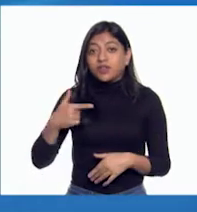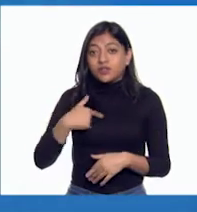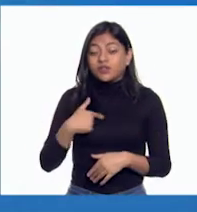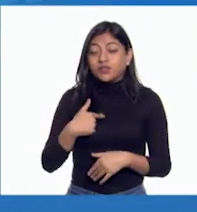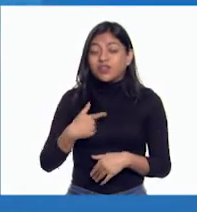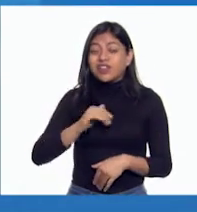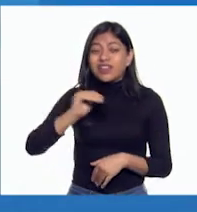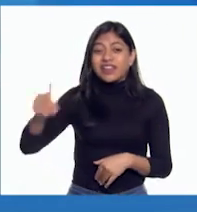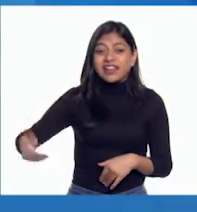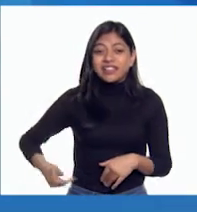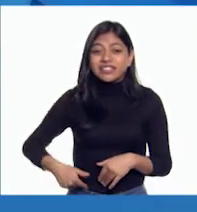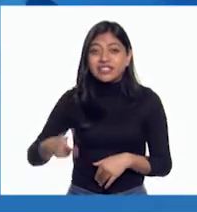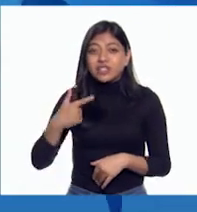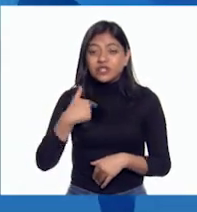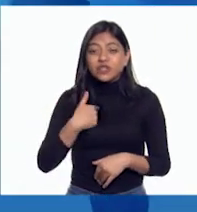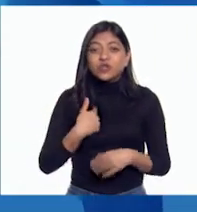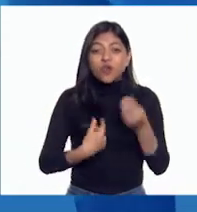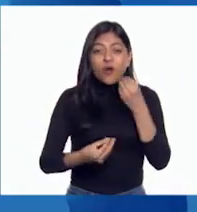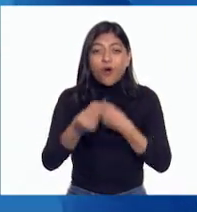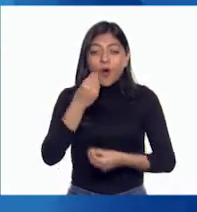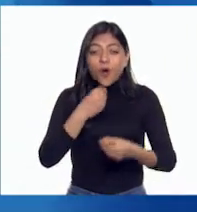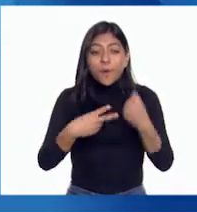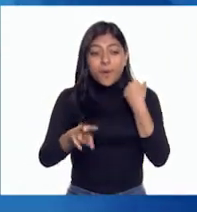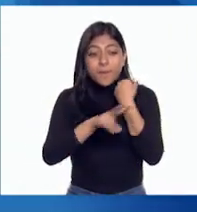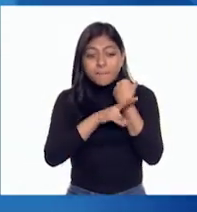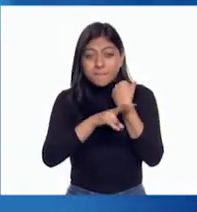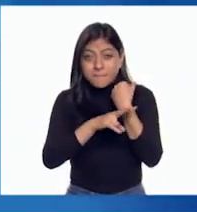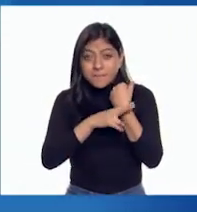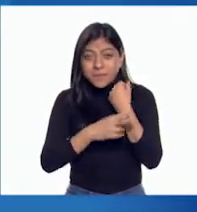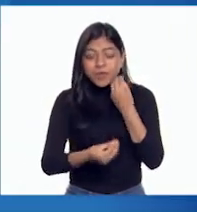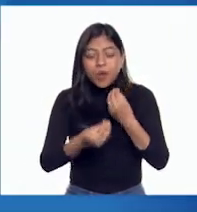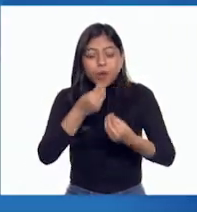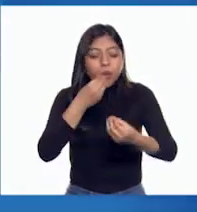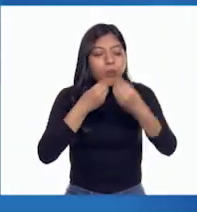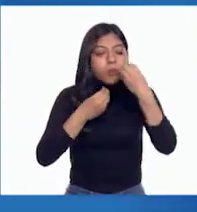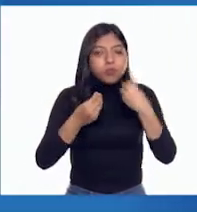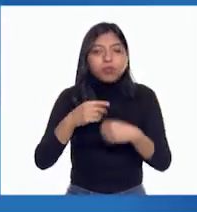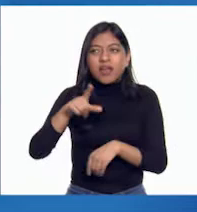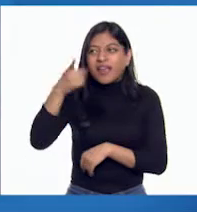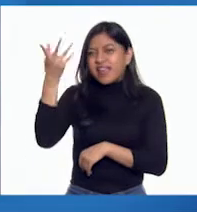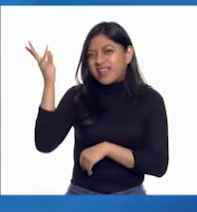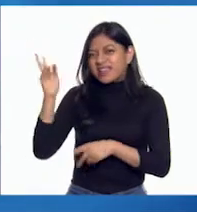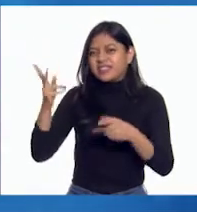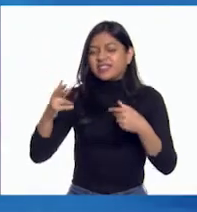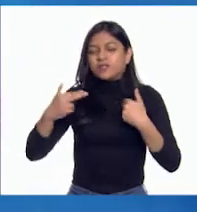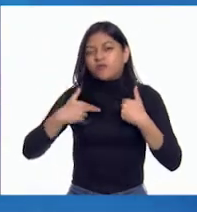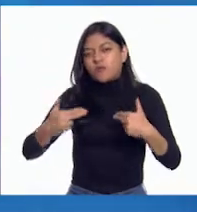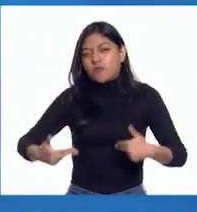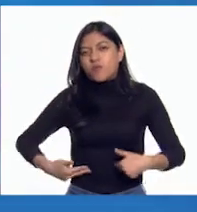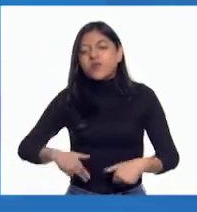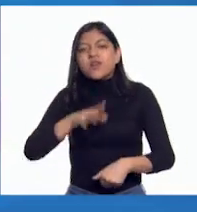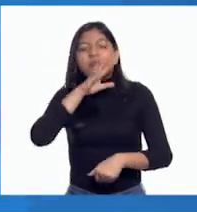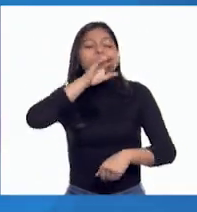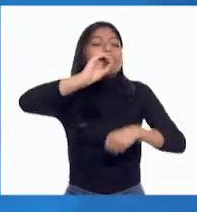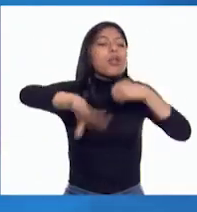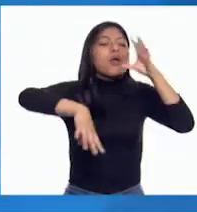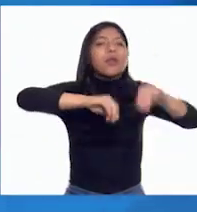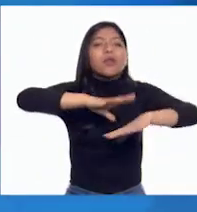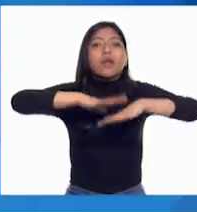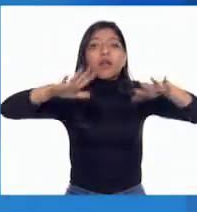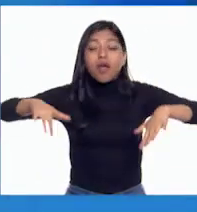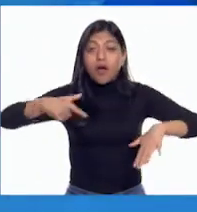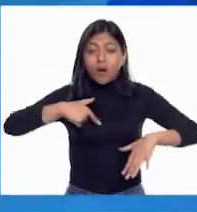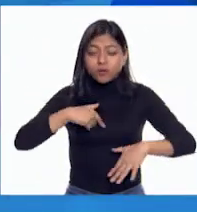por accidente me he comido algunos envases de vidrio y otro tipo de desechos que los humanos descuidadamente tiran al mar. Se me quedan